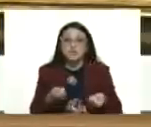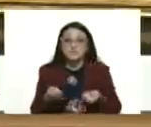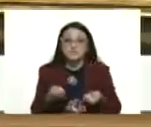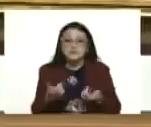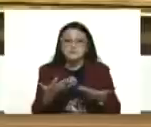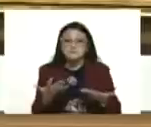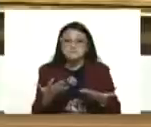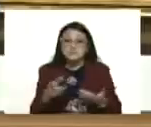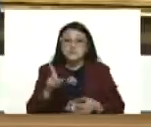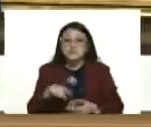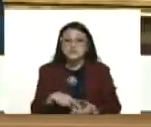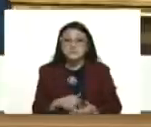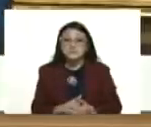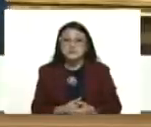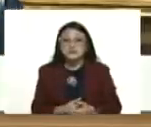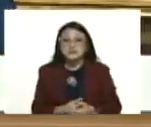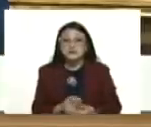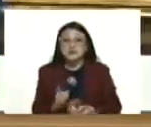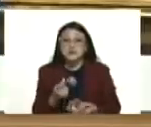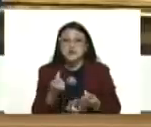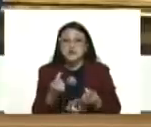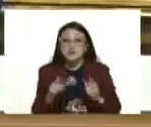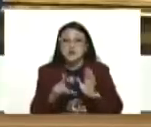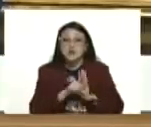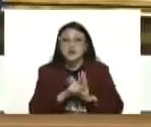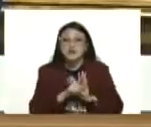además no es ninguna ley